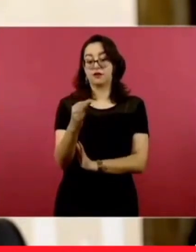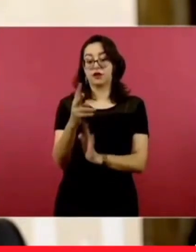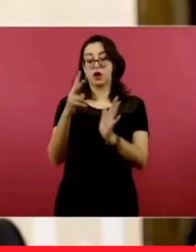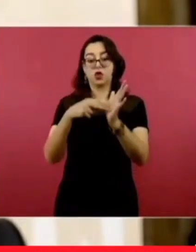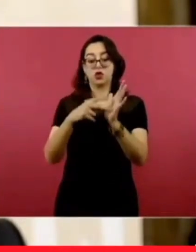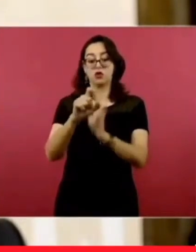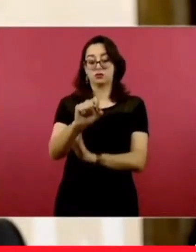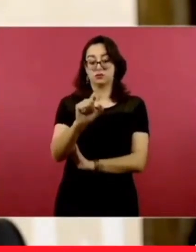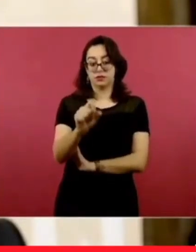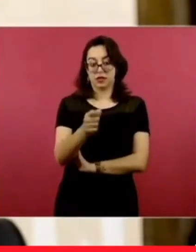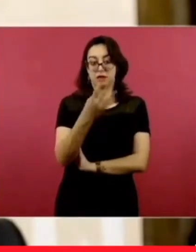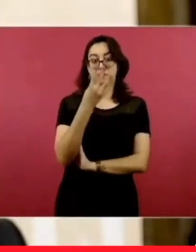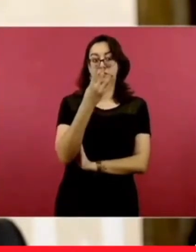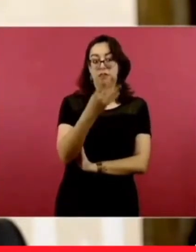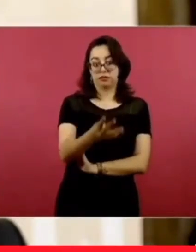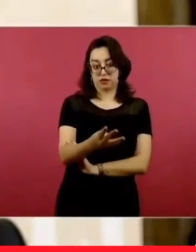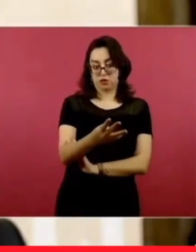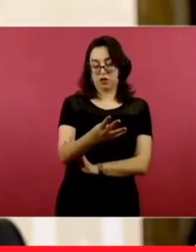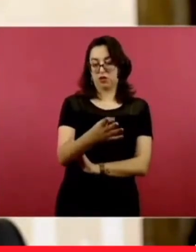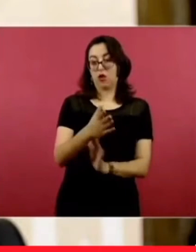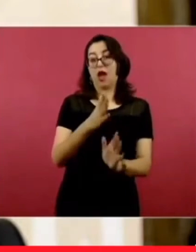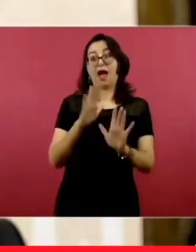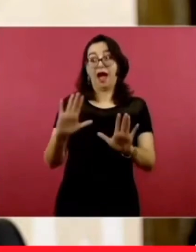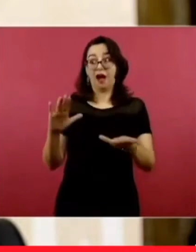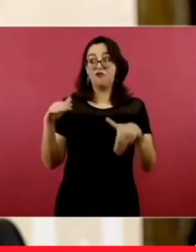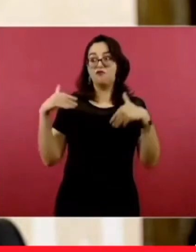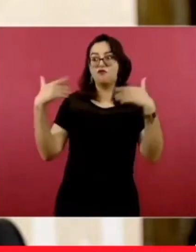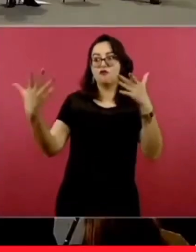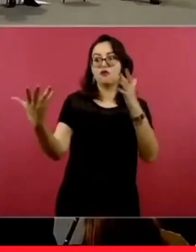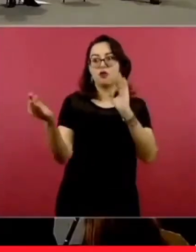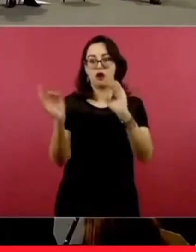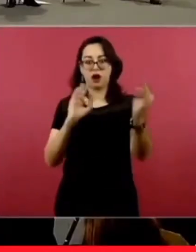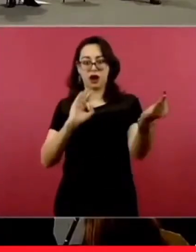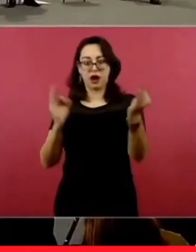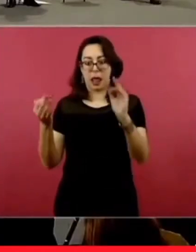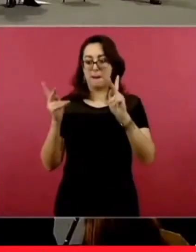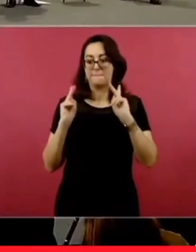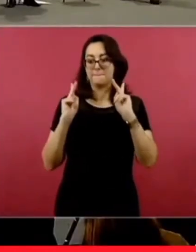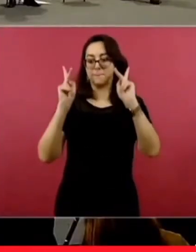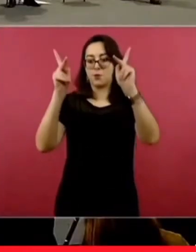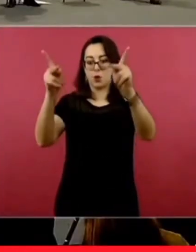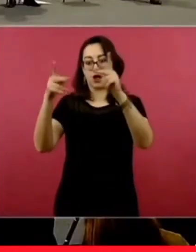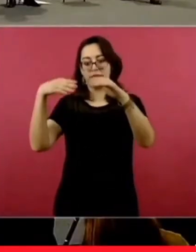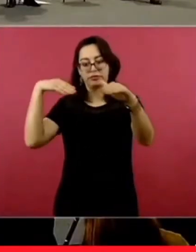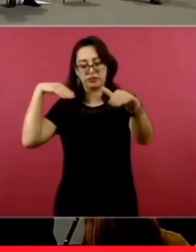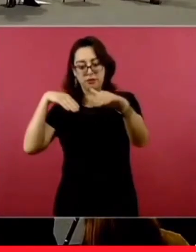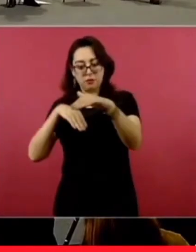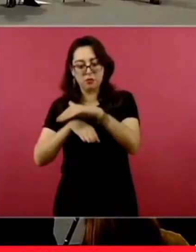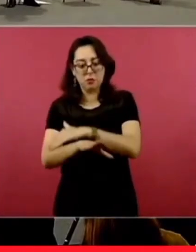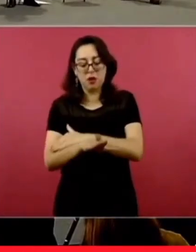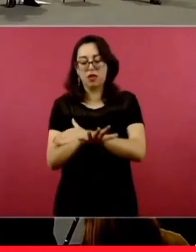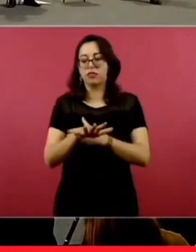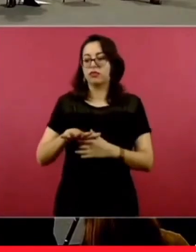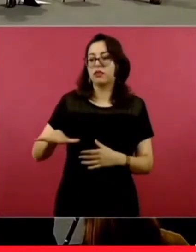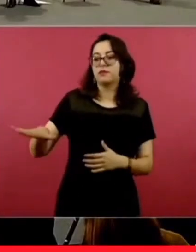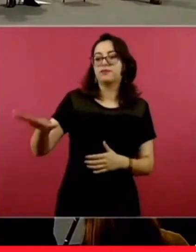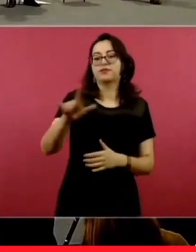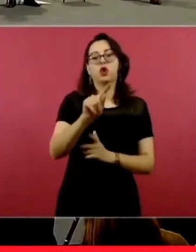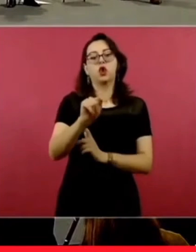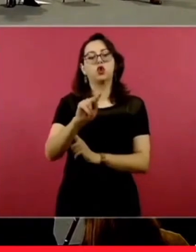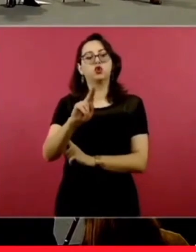los viaductos ferroviarios y aparte un distribuidor muy importante ahí en Tultepec, en la avenida 1. La